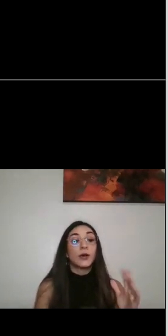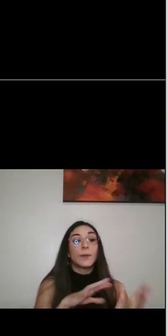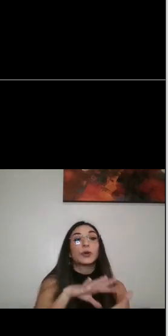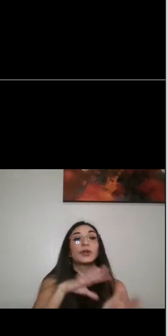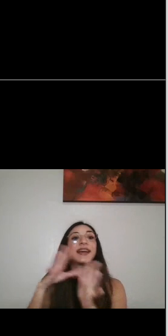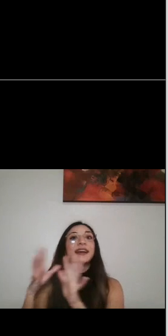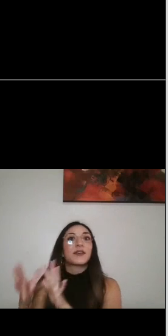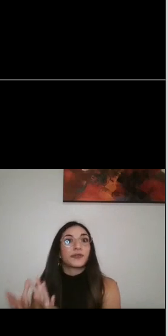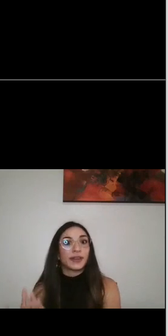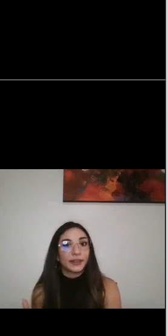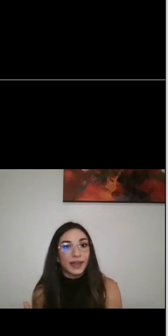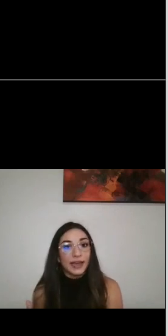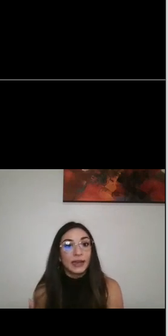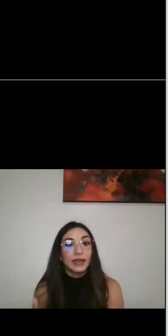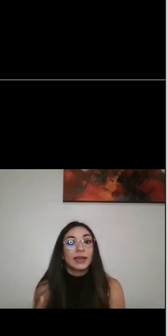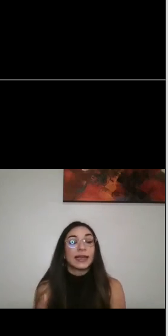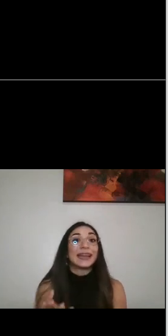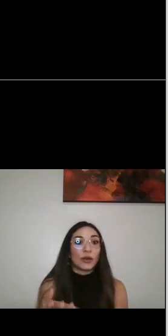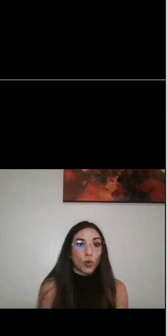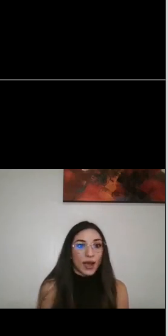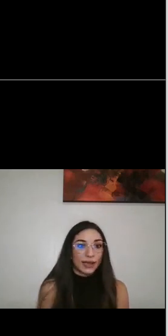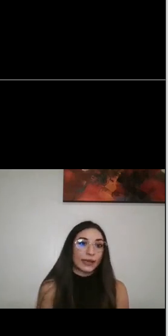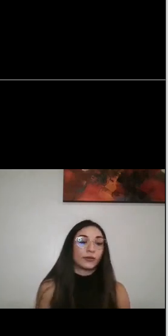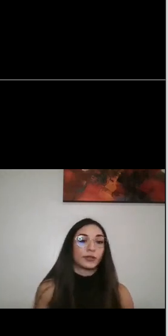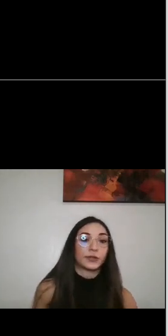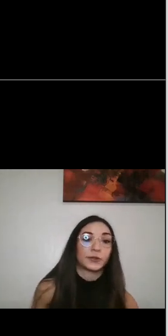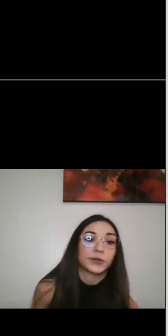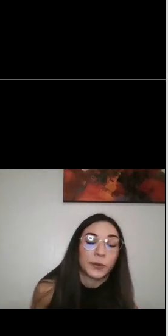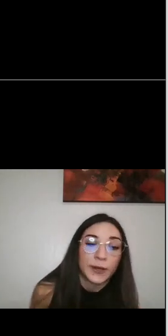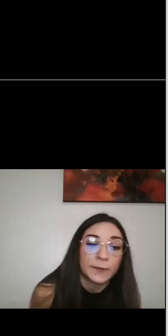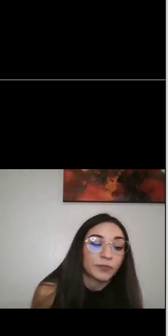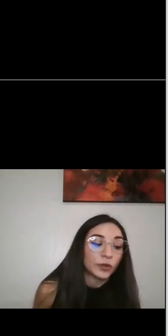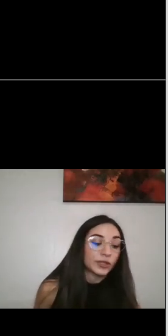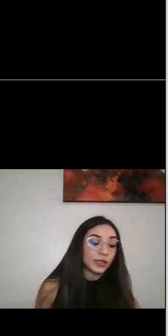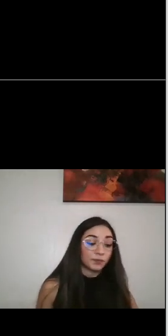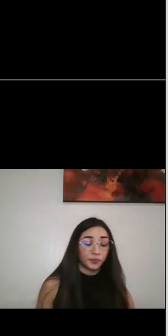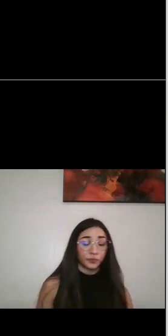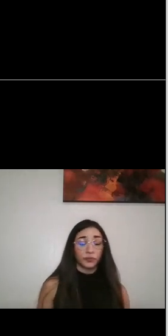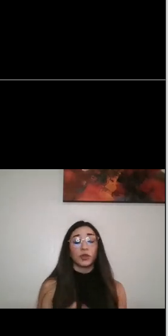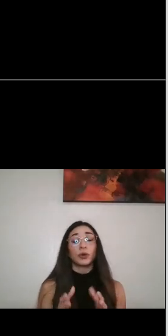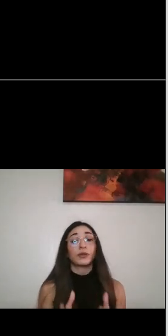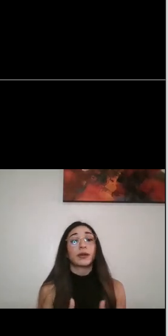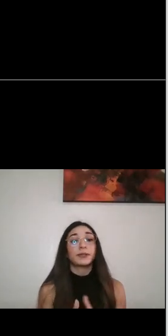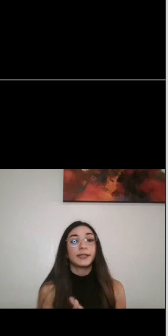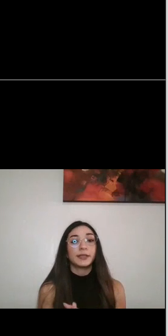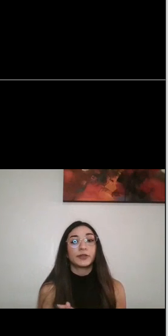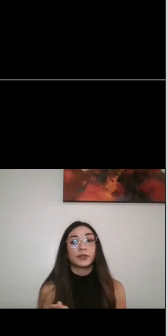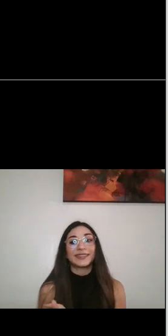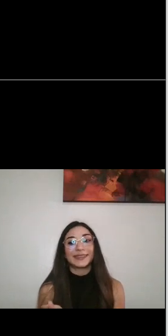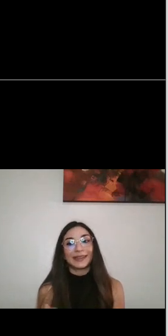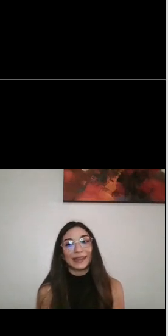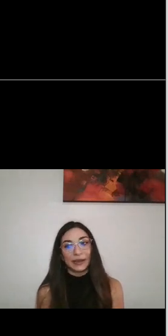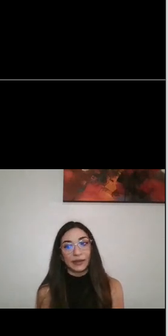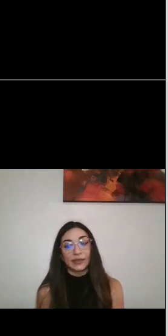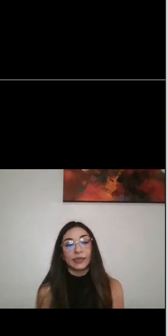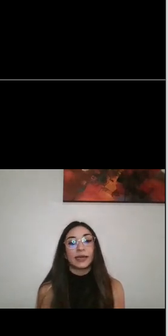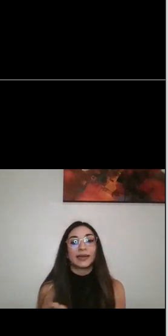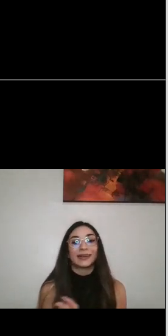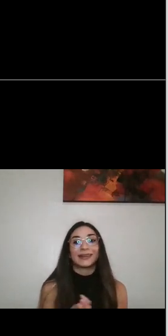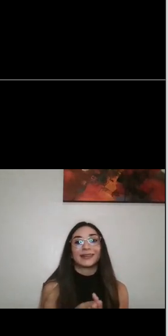auditiva podrían afectar el lenguaje en los niños, ¿ok? Entonces, cuando hablamos de disminuciones